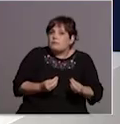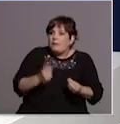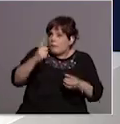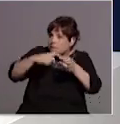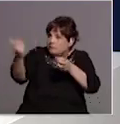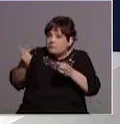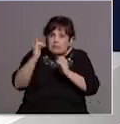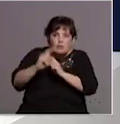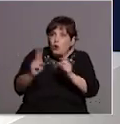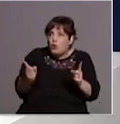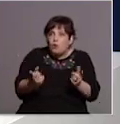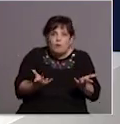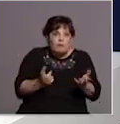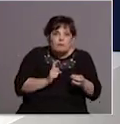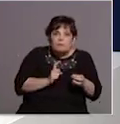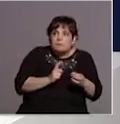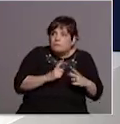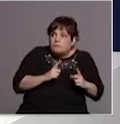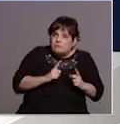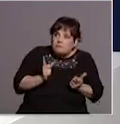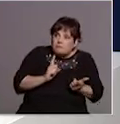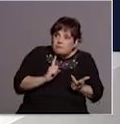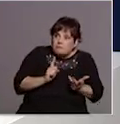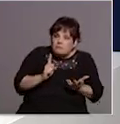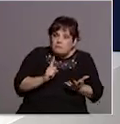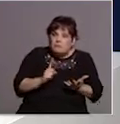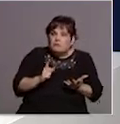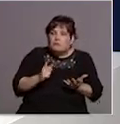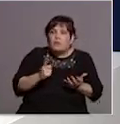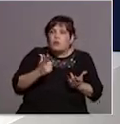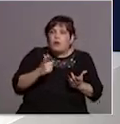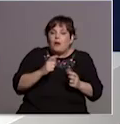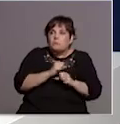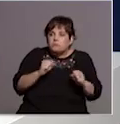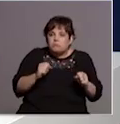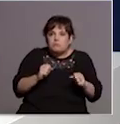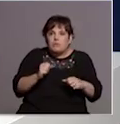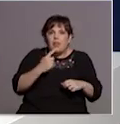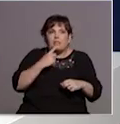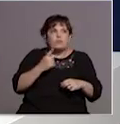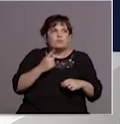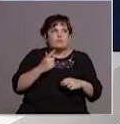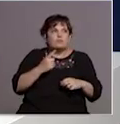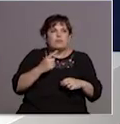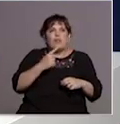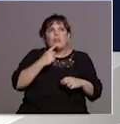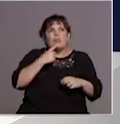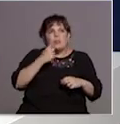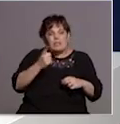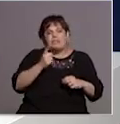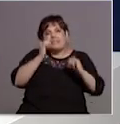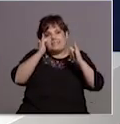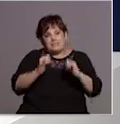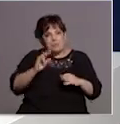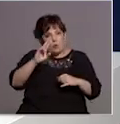salida y si no llega no se alcanza ninguna fórmula entonces se produciría la salida del reino